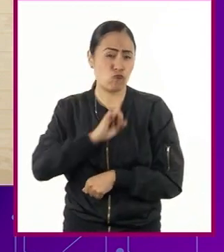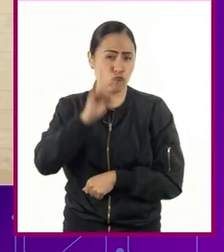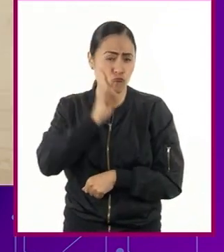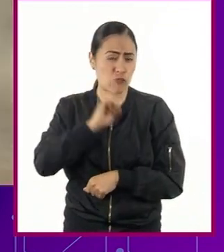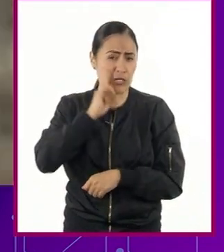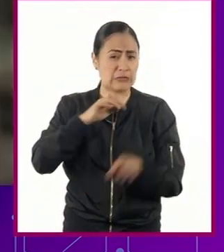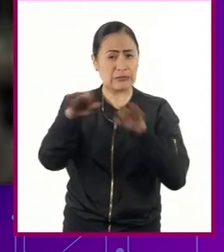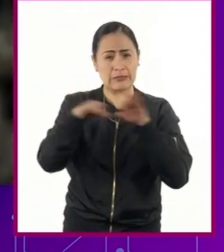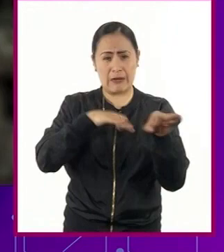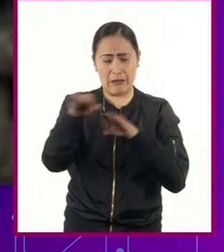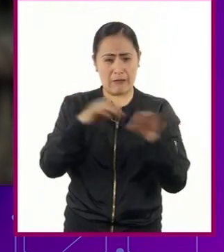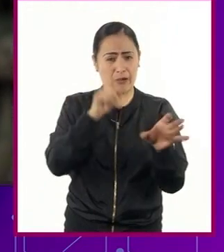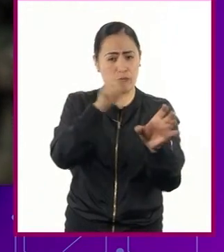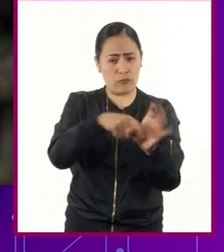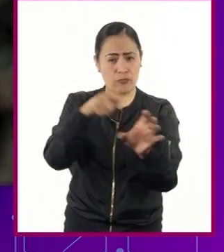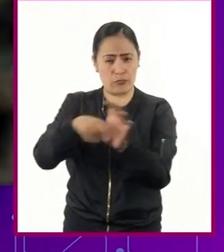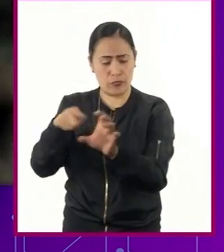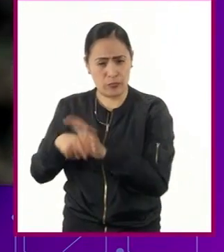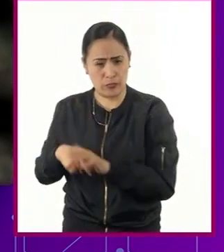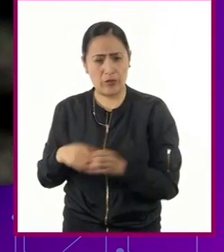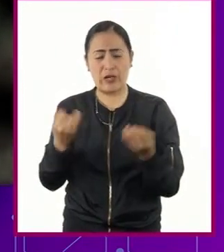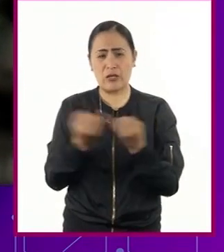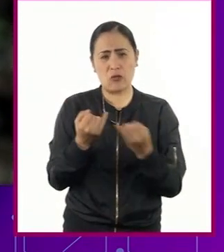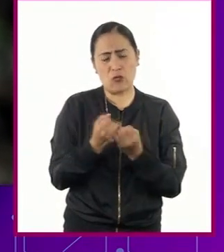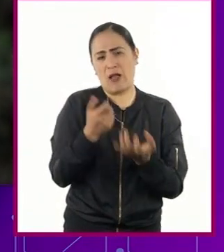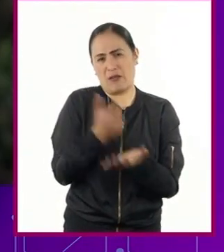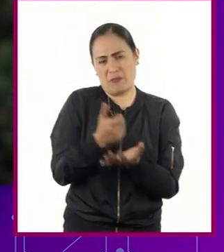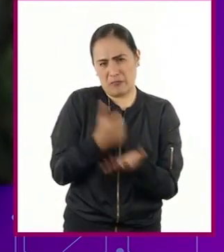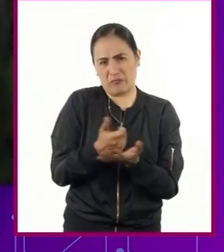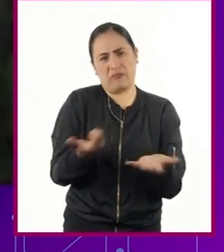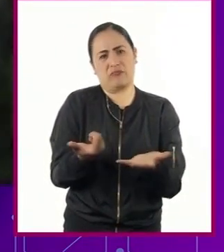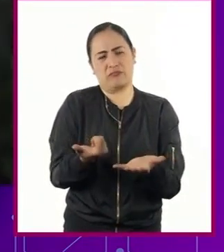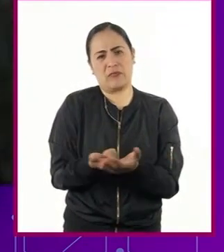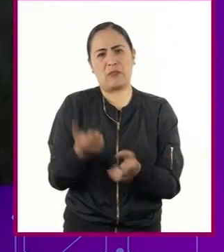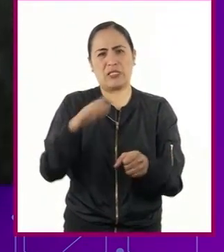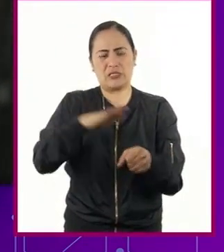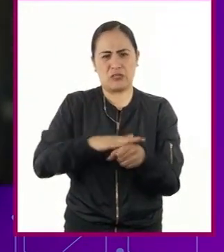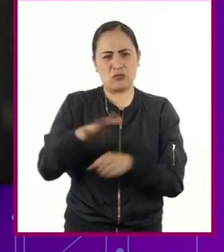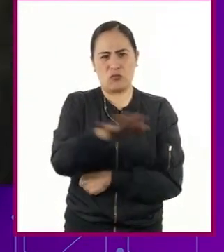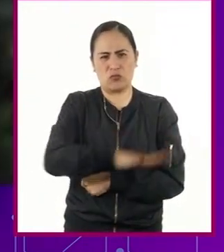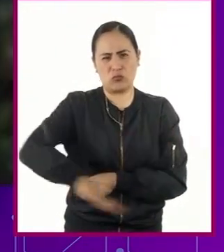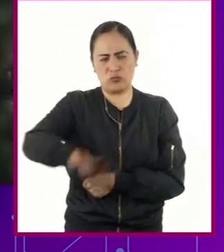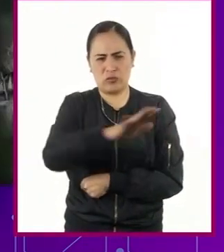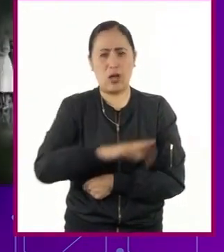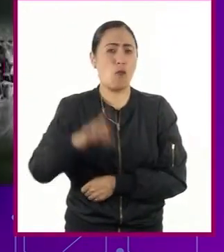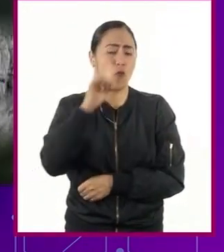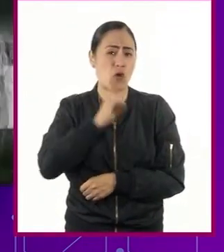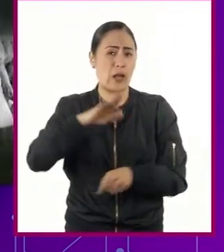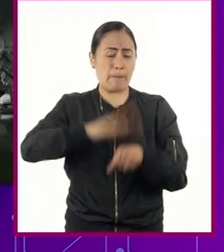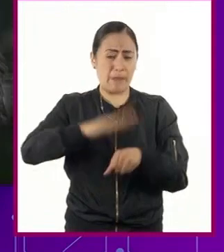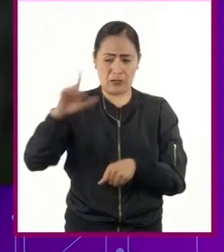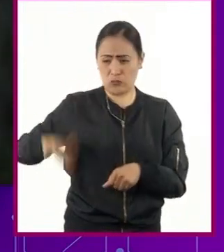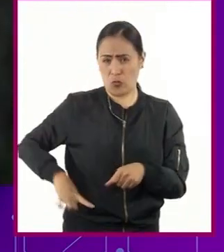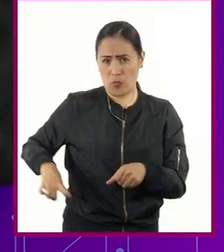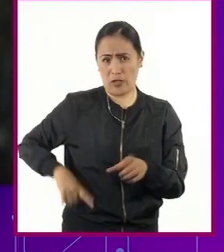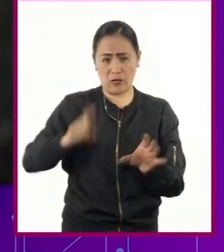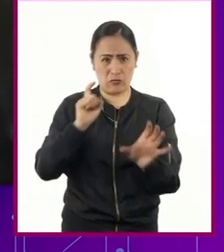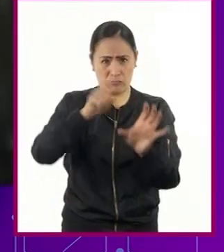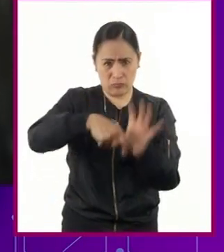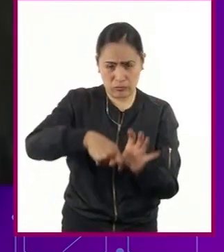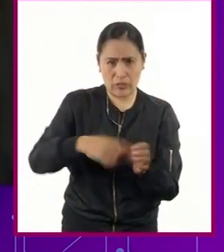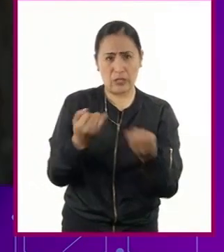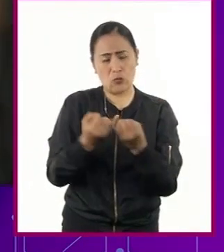industria, las finanzas y la administración pública. Cada vez más mujeres comenzaron a emplearse como funcionarias,